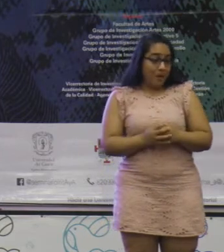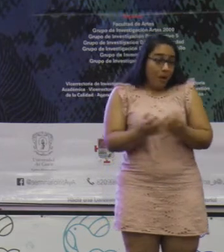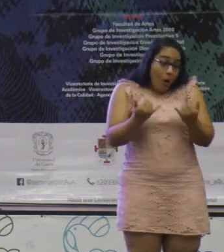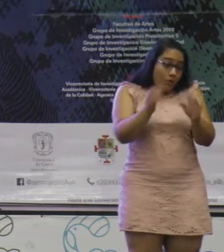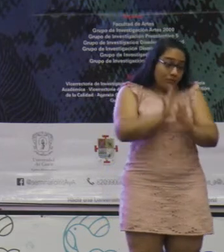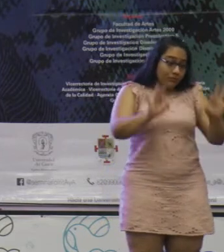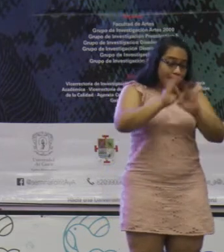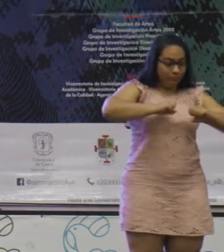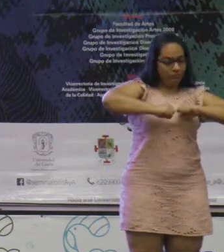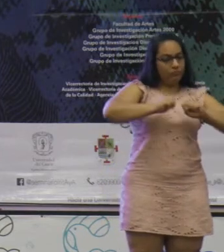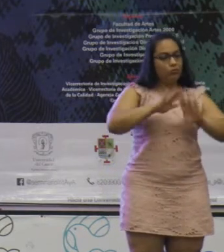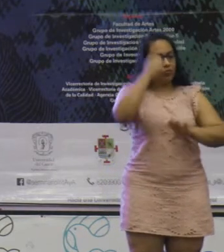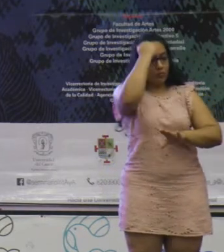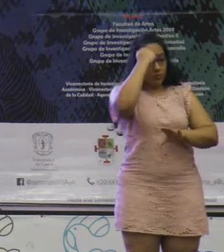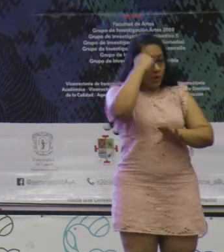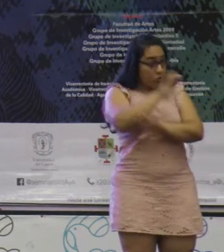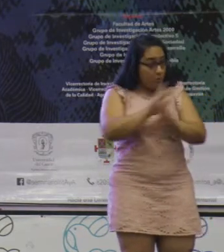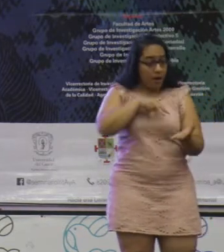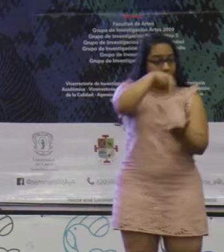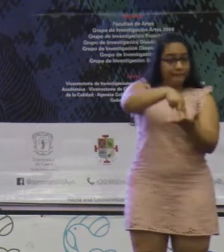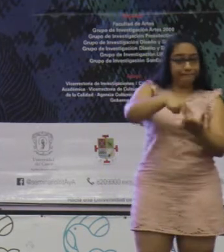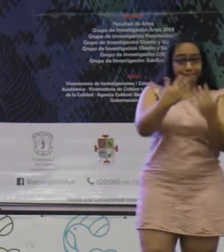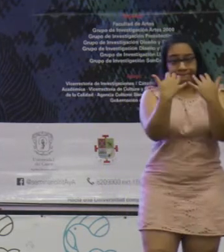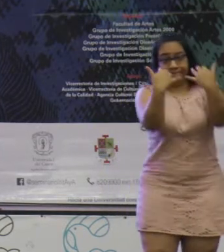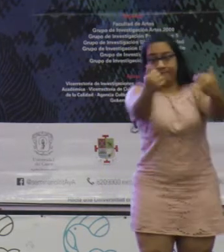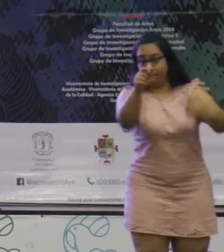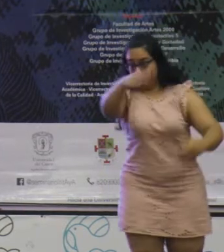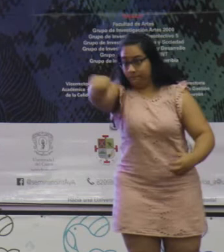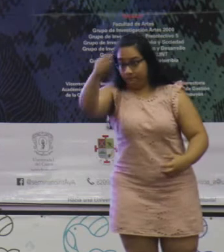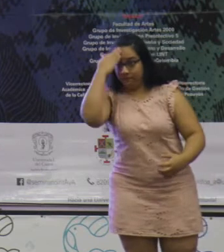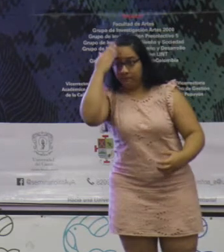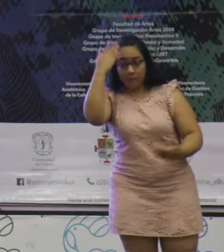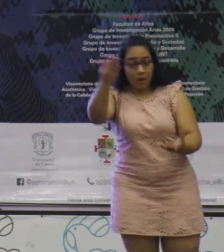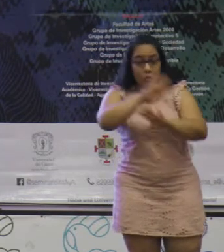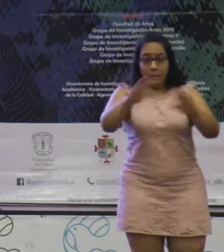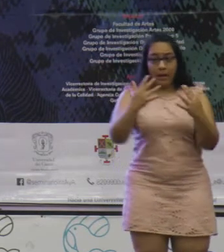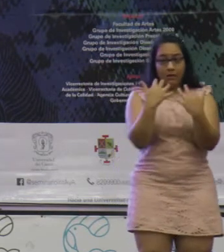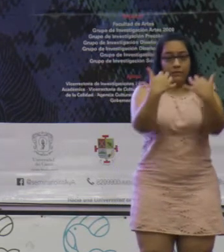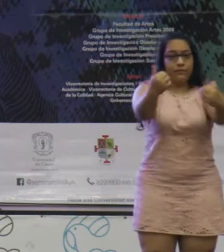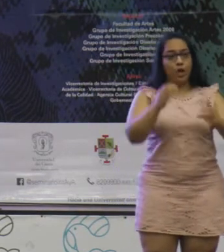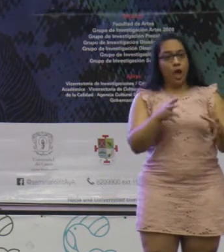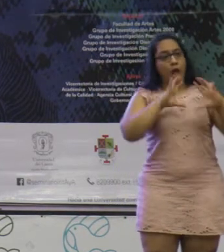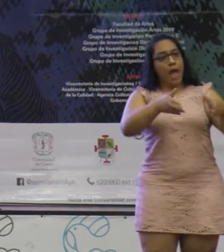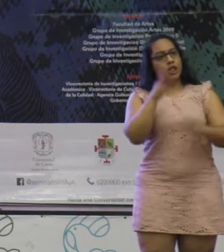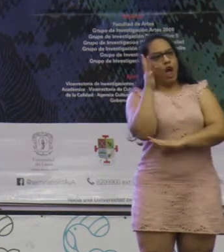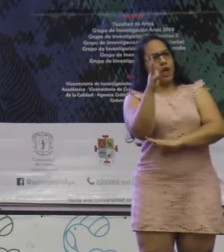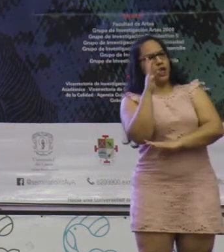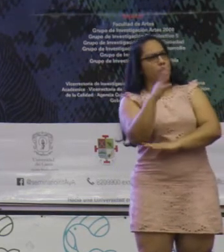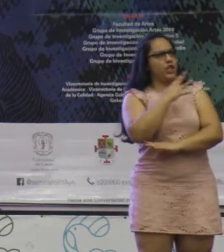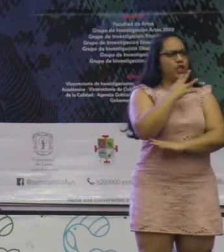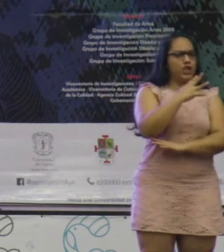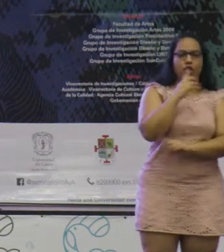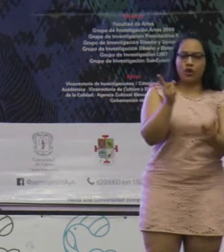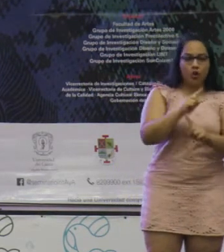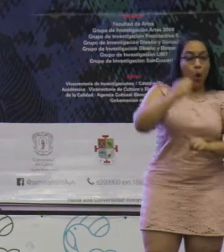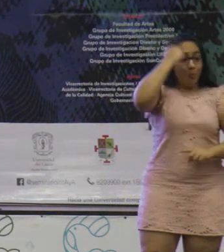en día, la gestión docente no es solo pararse, los maestros que están acá lo saben perfectamente, no es pararse a dar clase. Hoy en día el docente